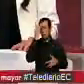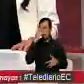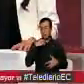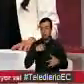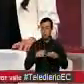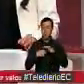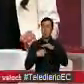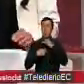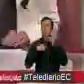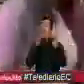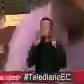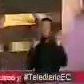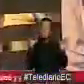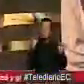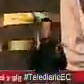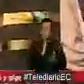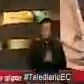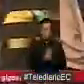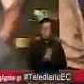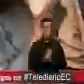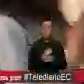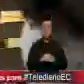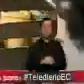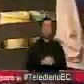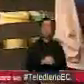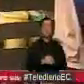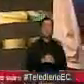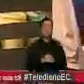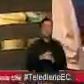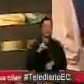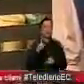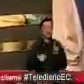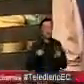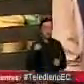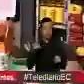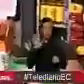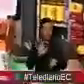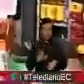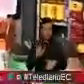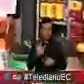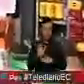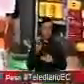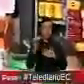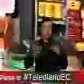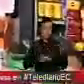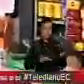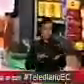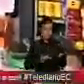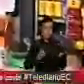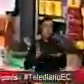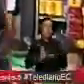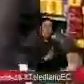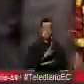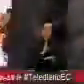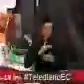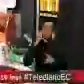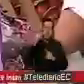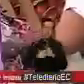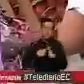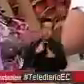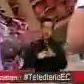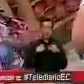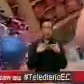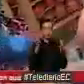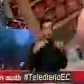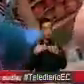COVID-19. Las cadenas alimenticias siguen funcionando en Ecuador. Las tiendas de barrio, los mercados y